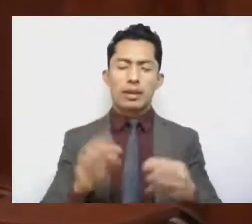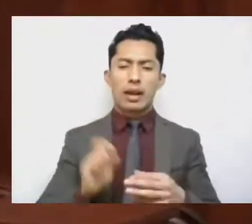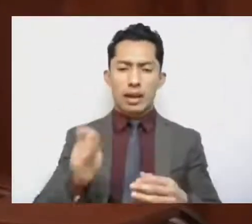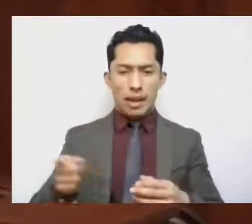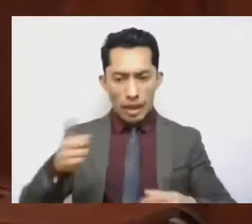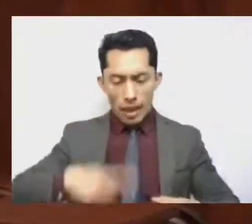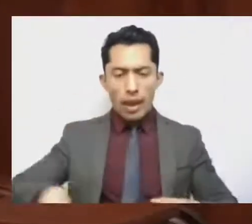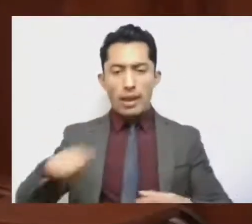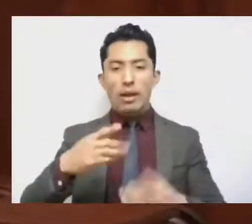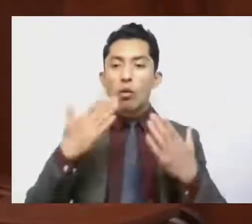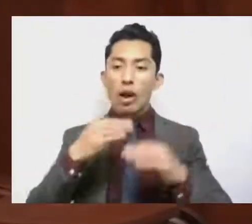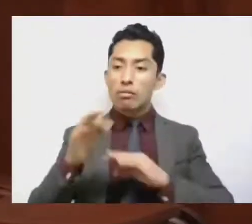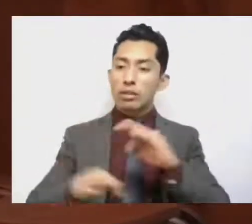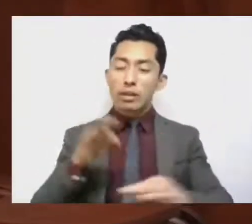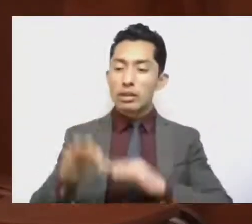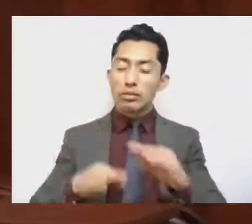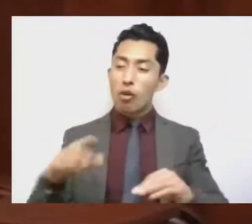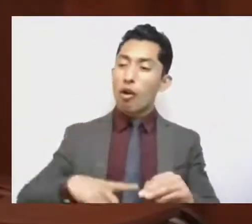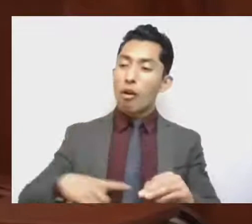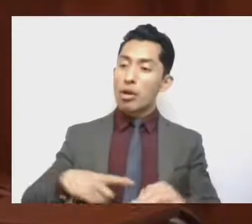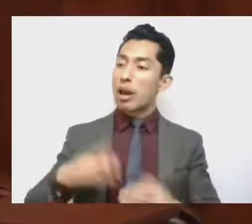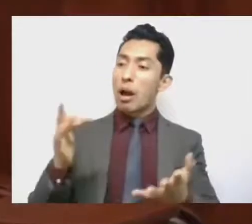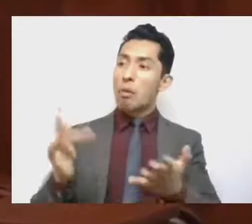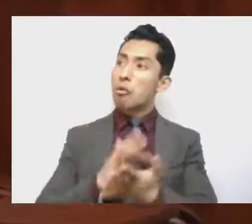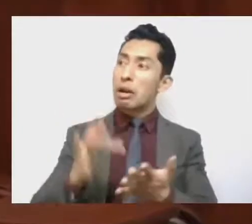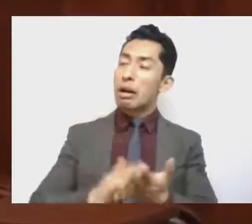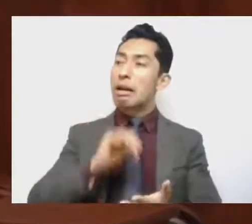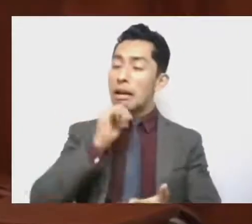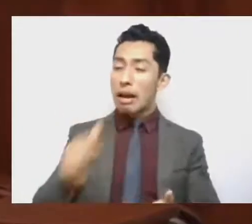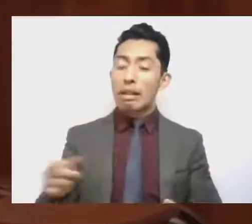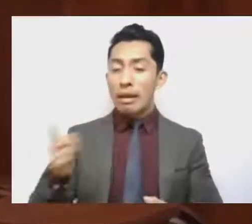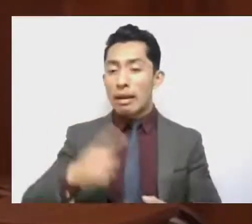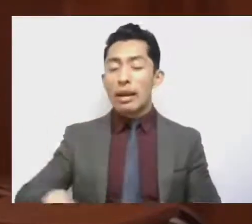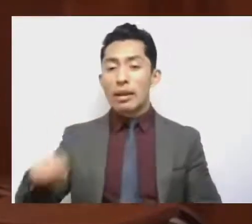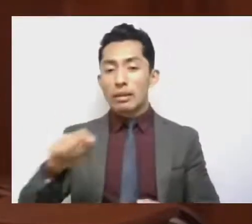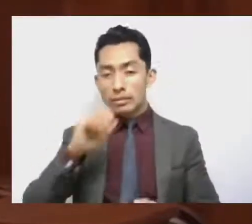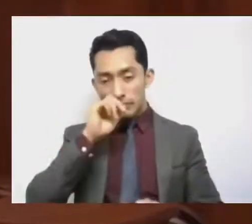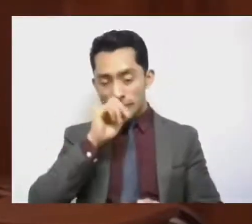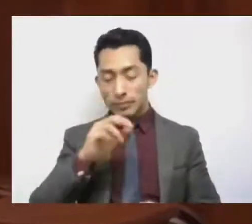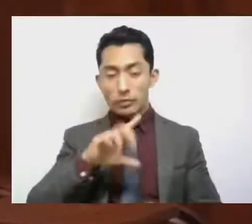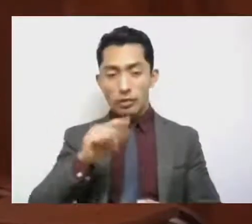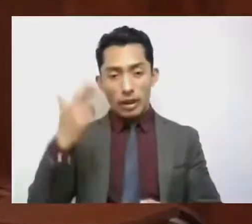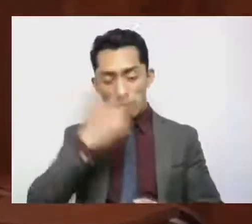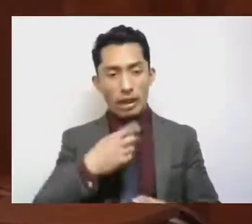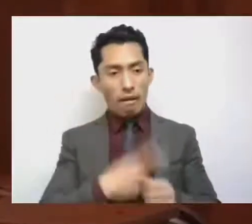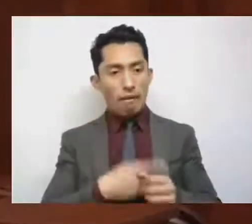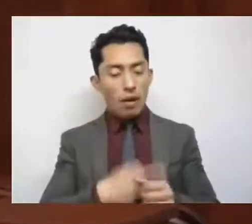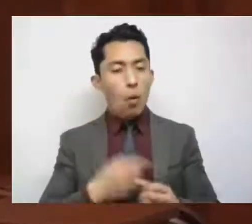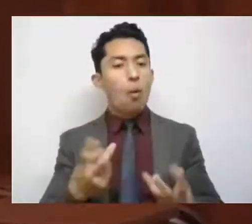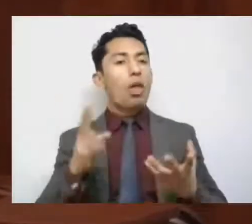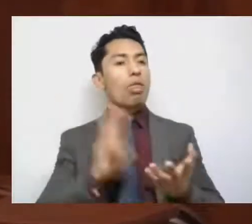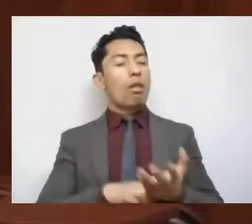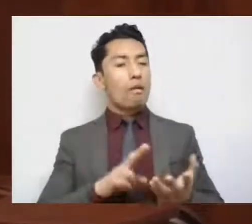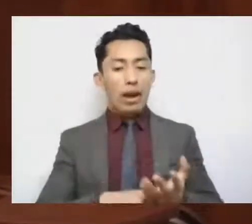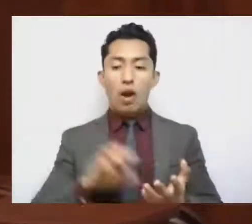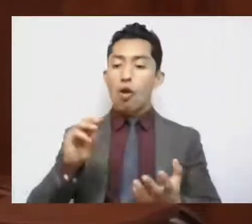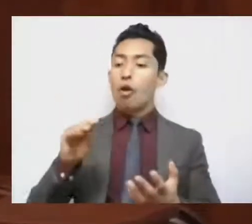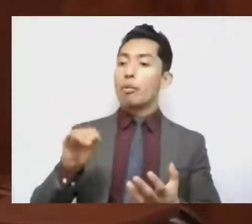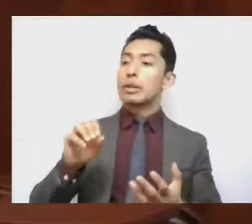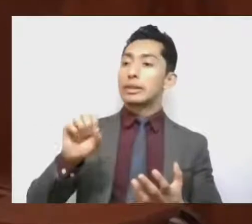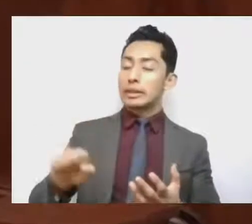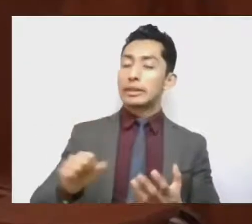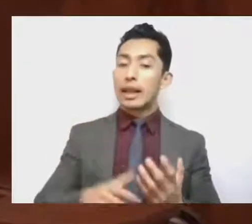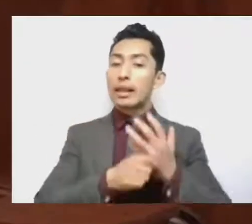de los servicios de salud pública generalmente observen los costos de la enfermedad. La OMS señala que de